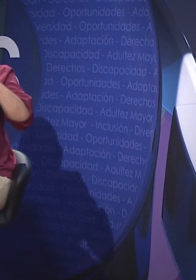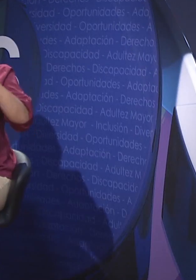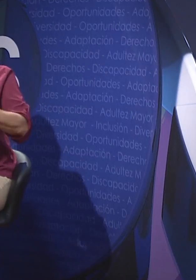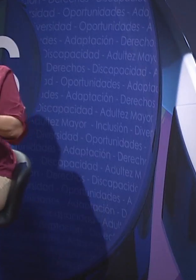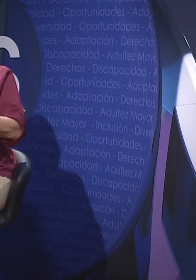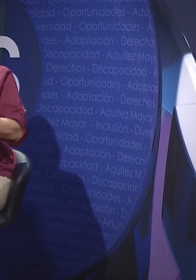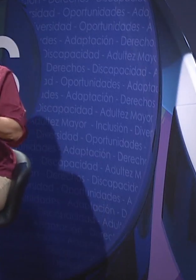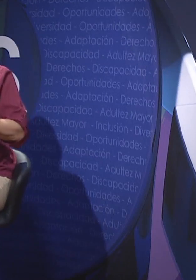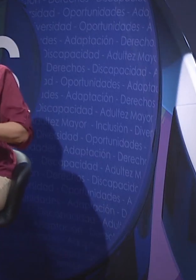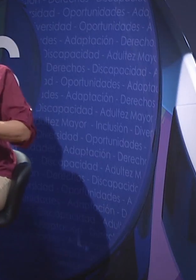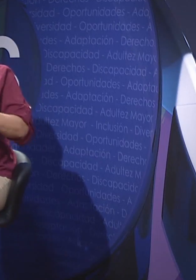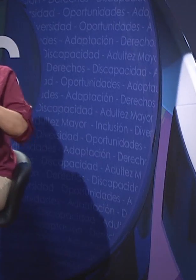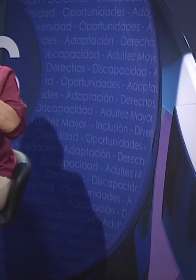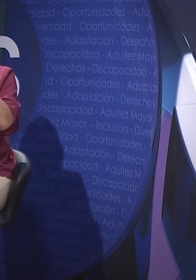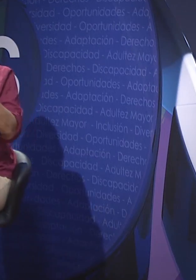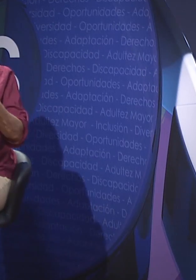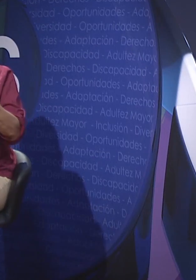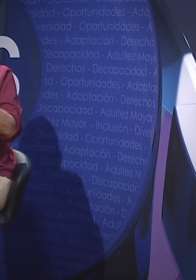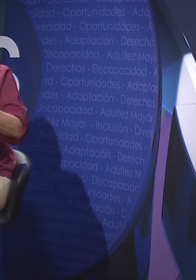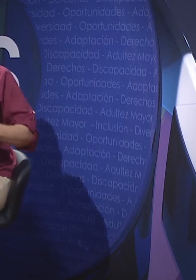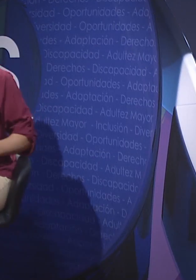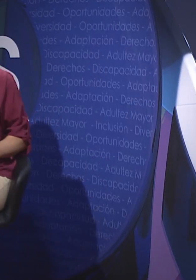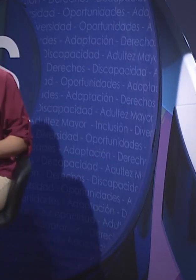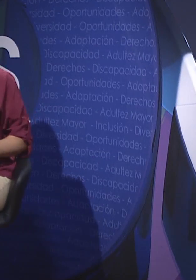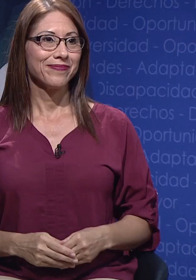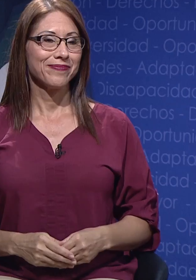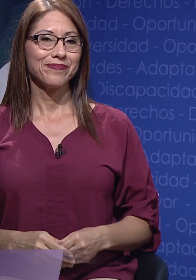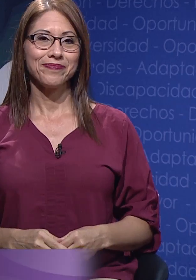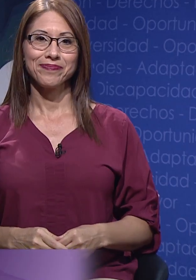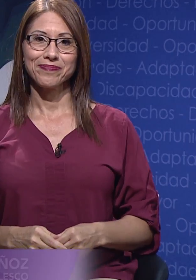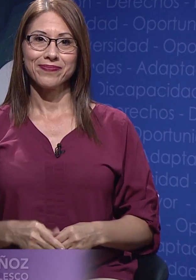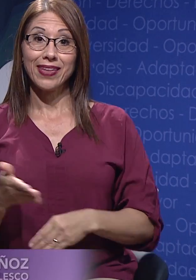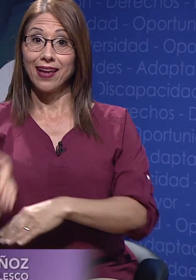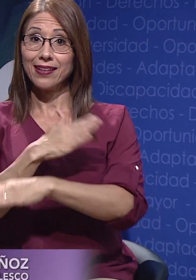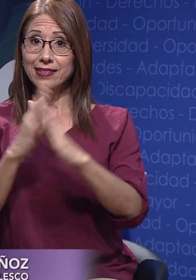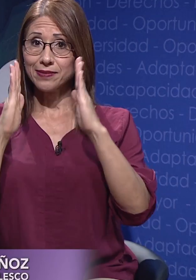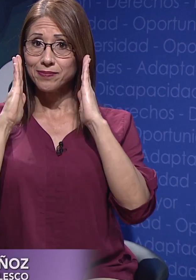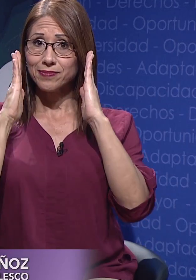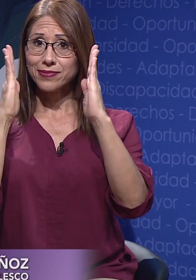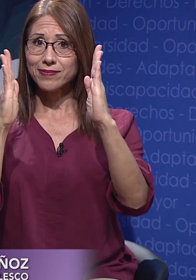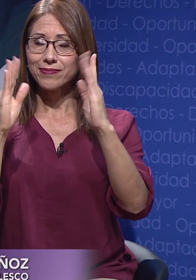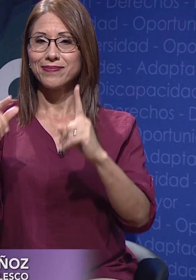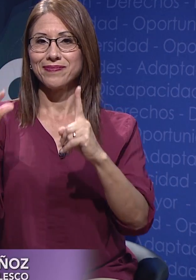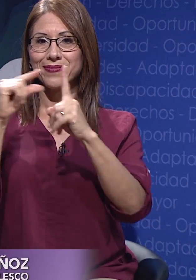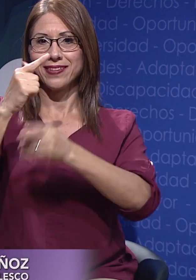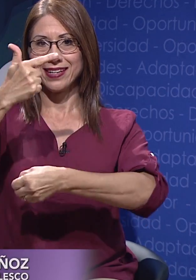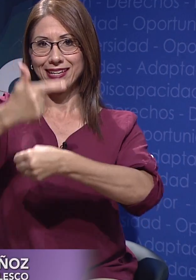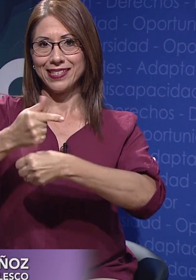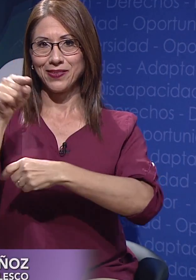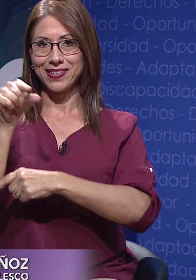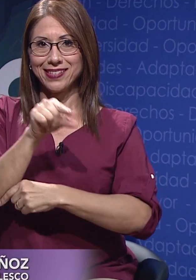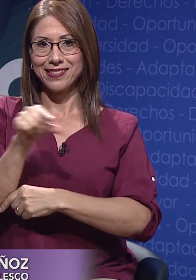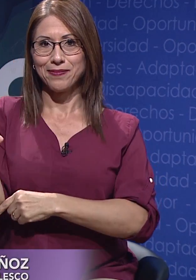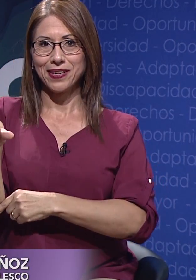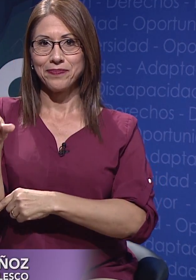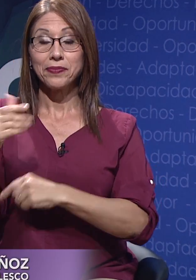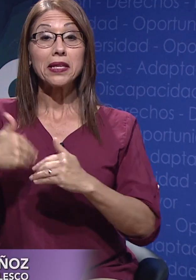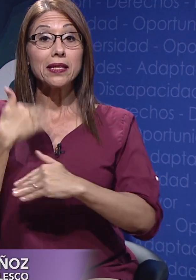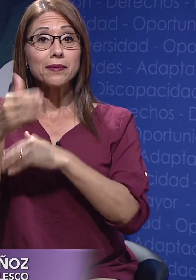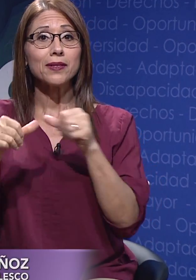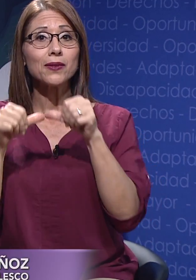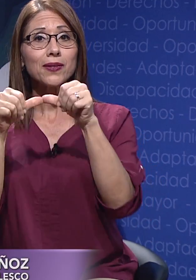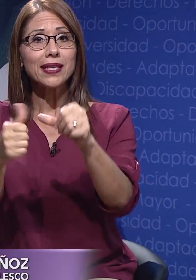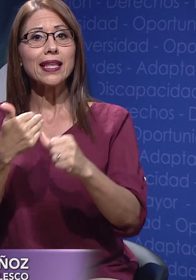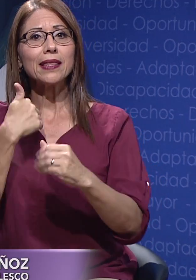Ahora vamos a una pausa y pronto estaremos de vuelta. Antes, preste la atención a nuestra palabra en Lesco de la semana y al